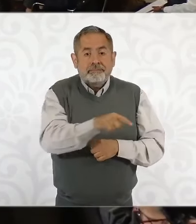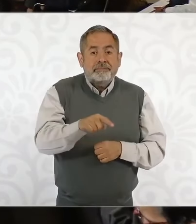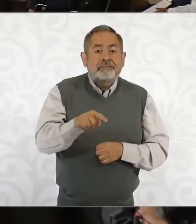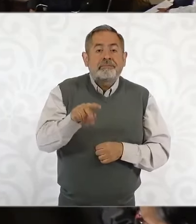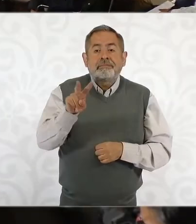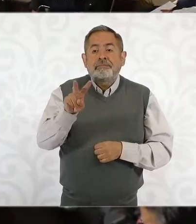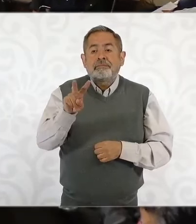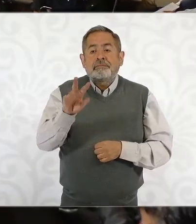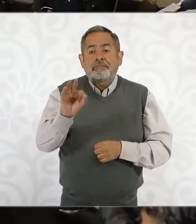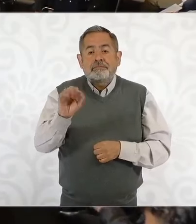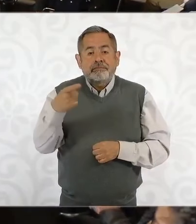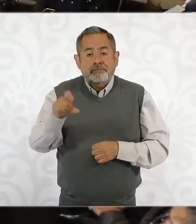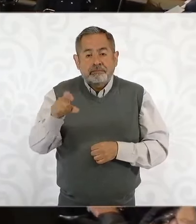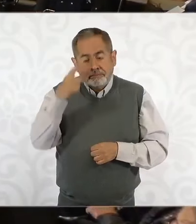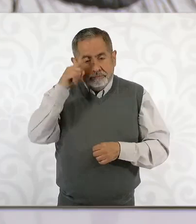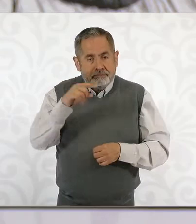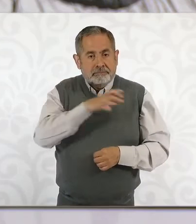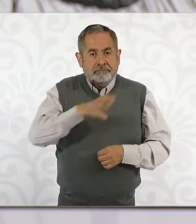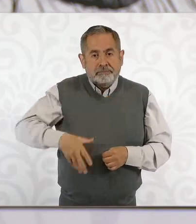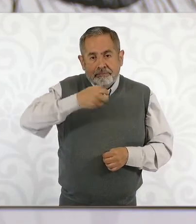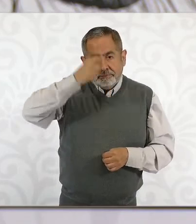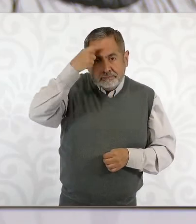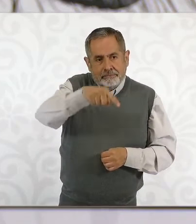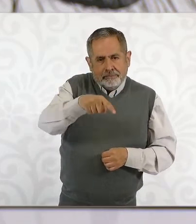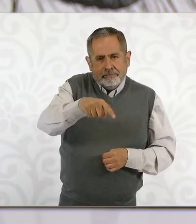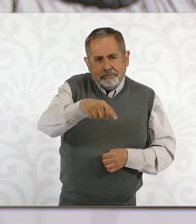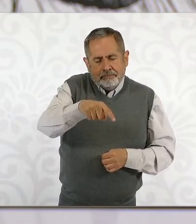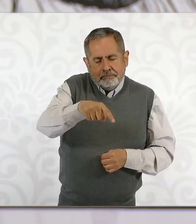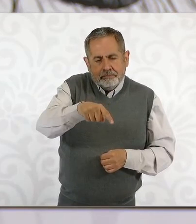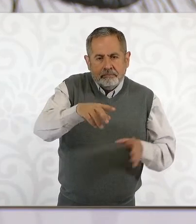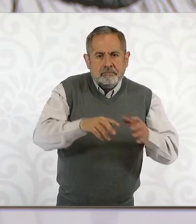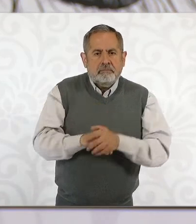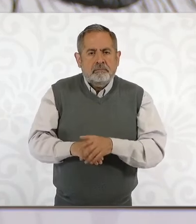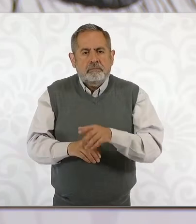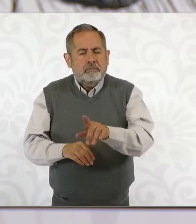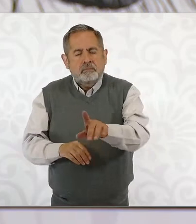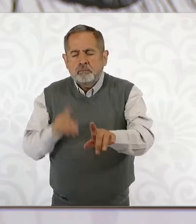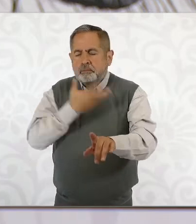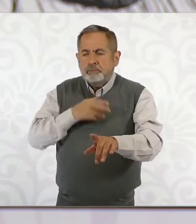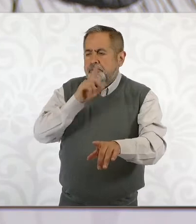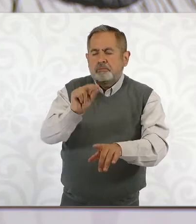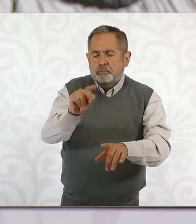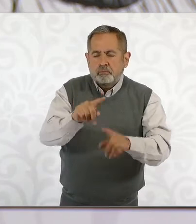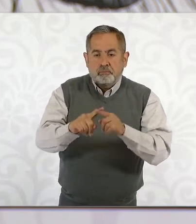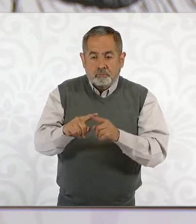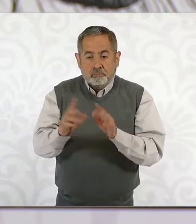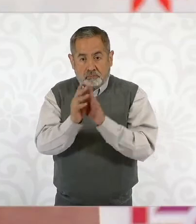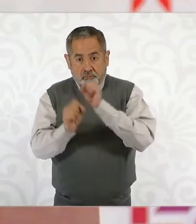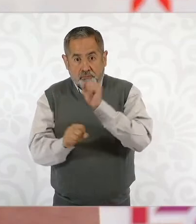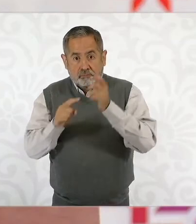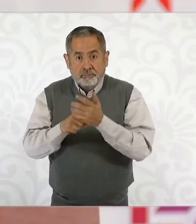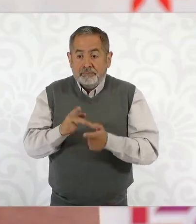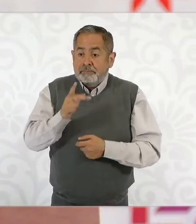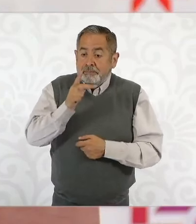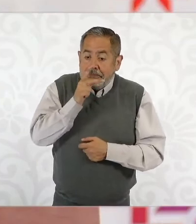ser candidato del PAN. No, pero ese fue para papás. Que fueran hijos de la Constitución decía que mamá y papá del